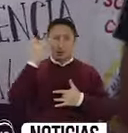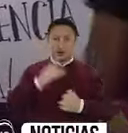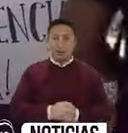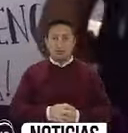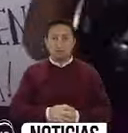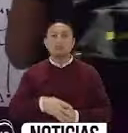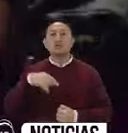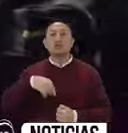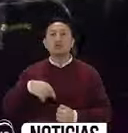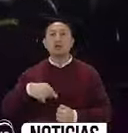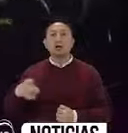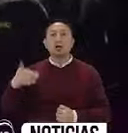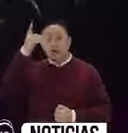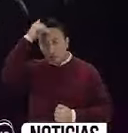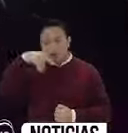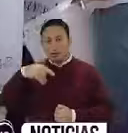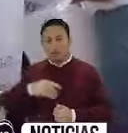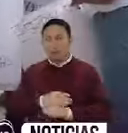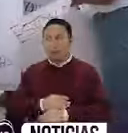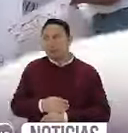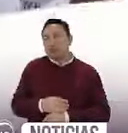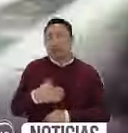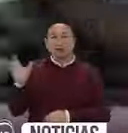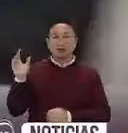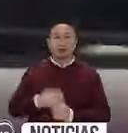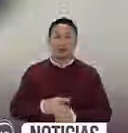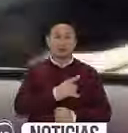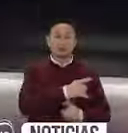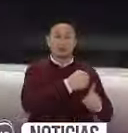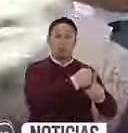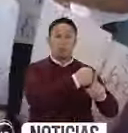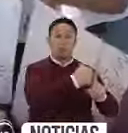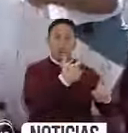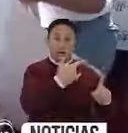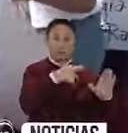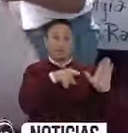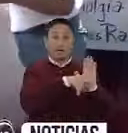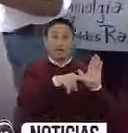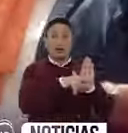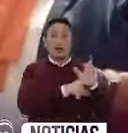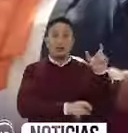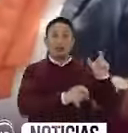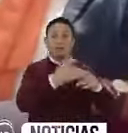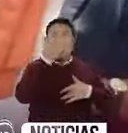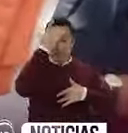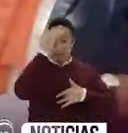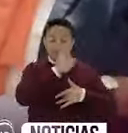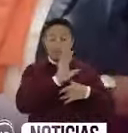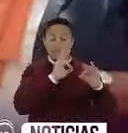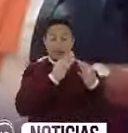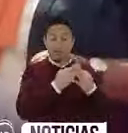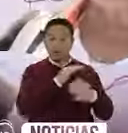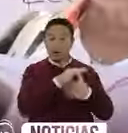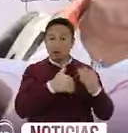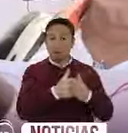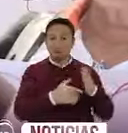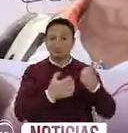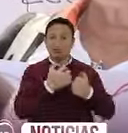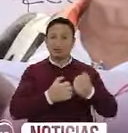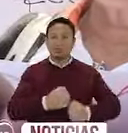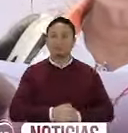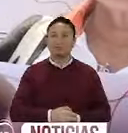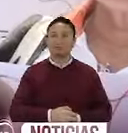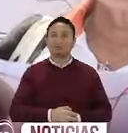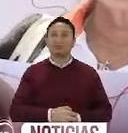mencionó que el incumplimiento de esta sentencia genera un impacto no solo a la persona afectada, sino a su círculo familiar. Se calcula